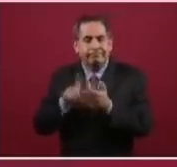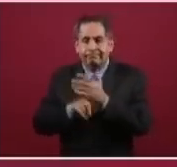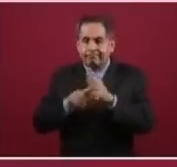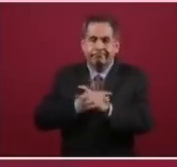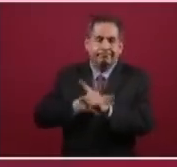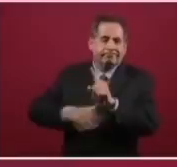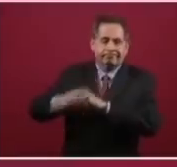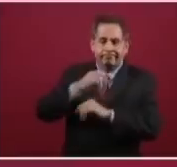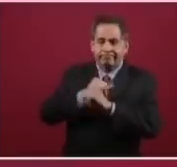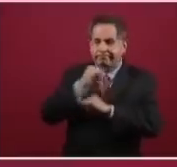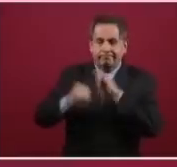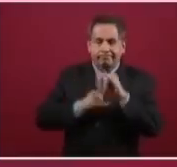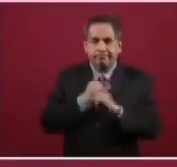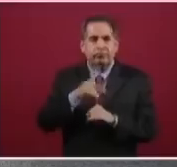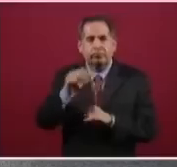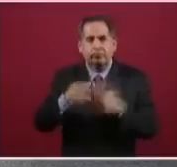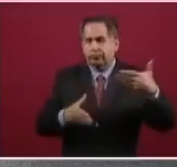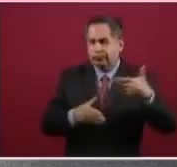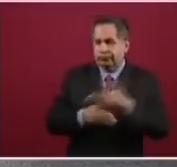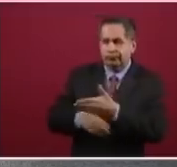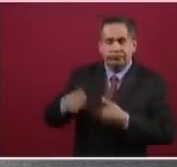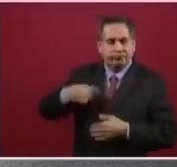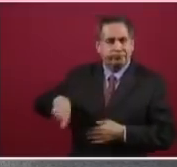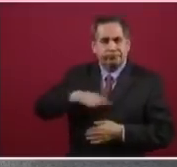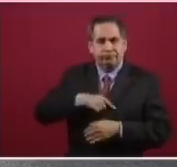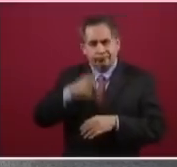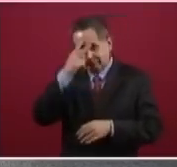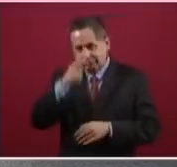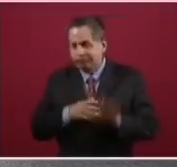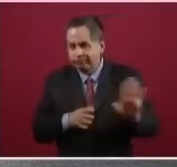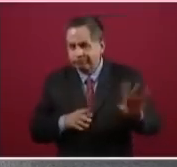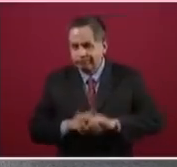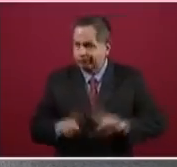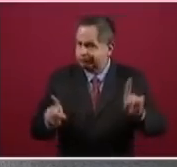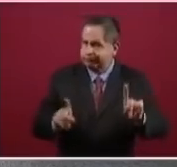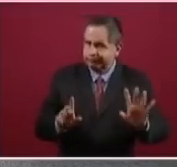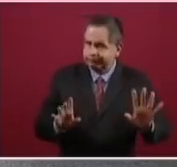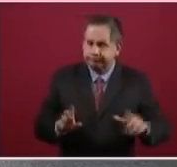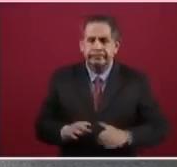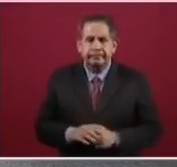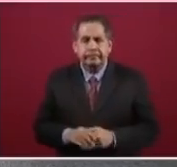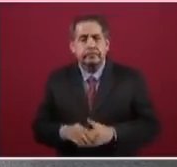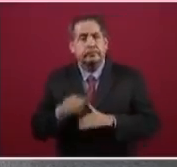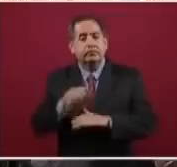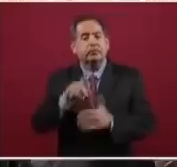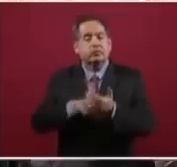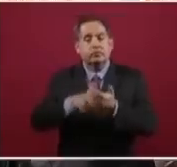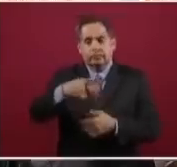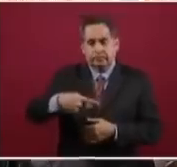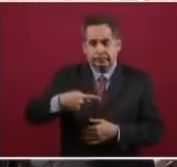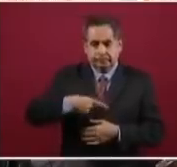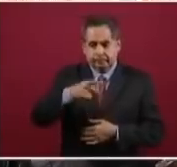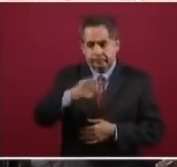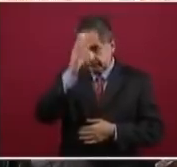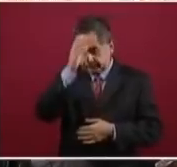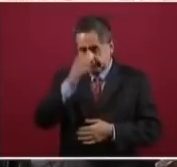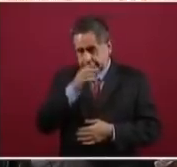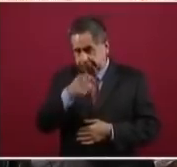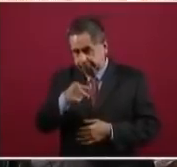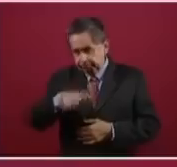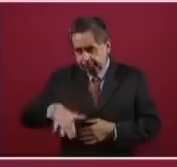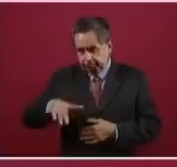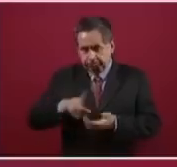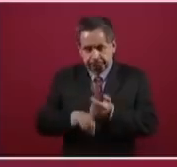internacional más que con una intervención de las autoridades financieras mexicanas en el tema de la pregunta de coahuila que fue